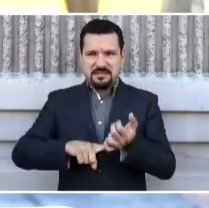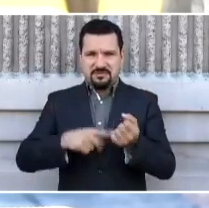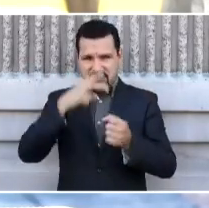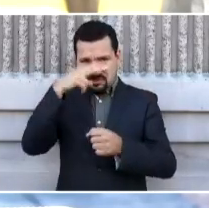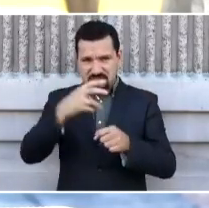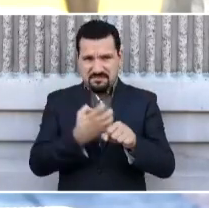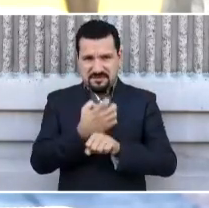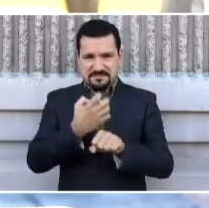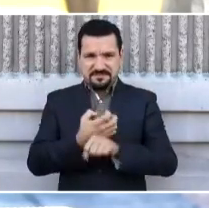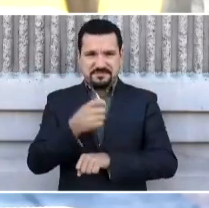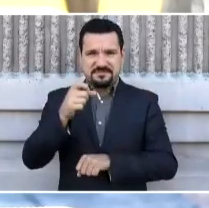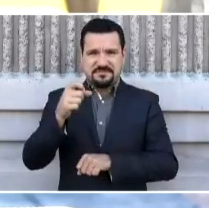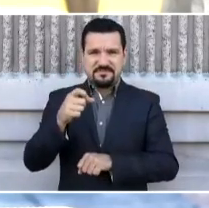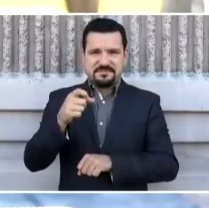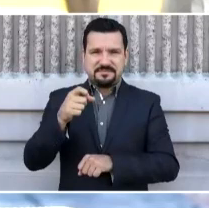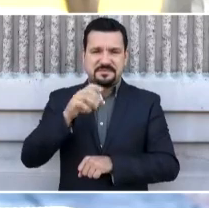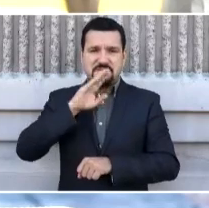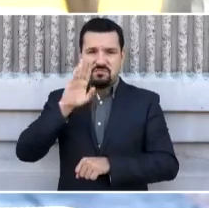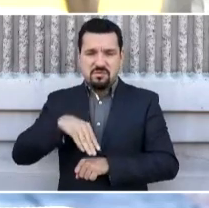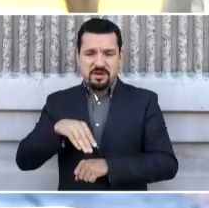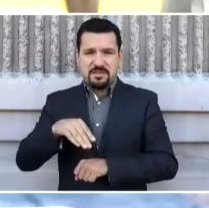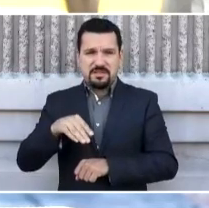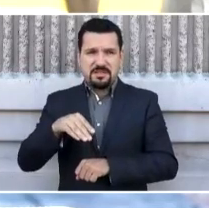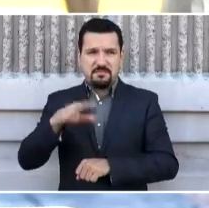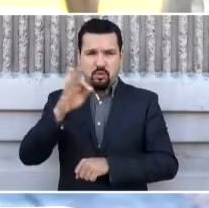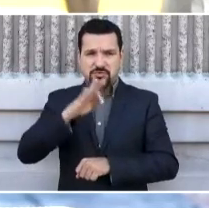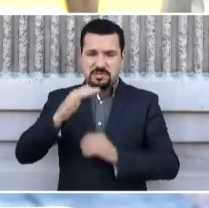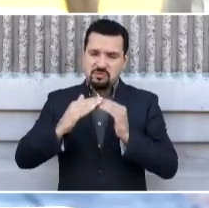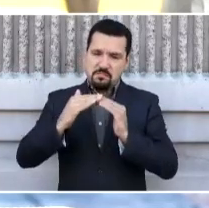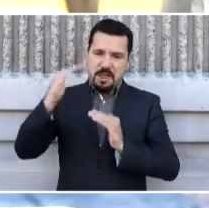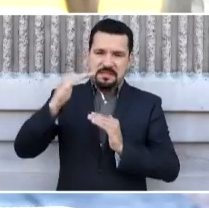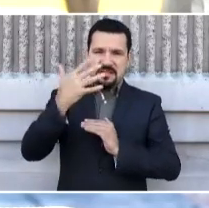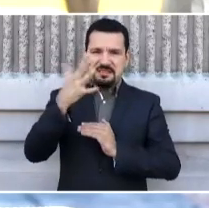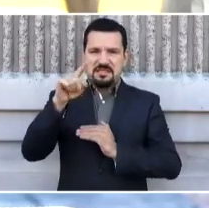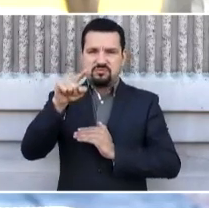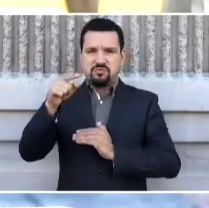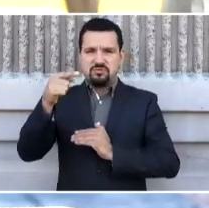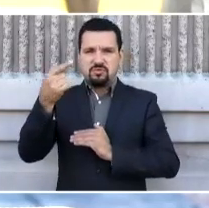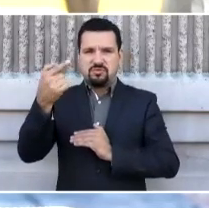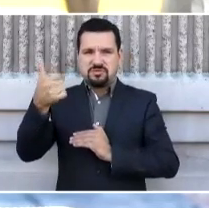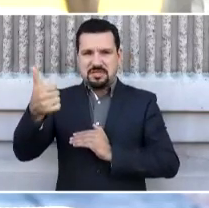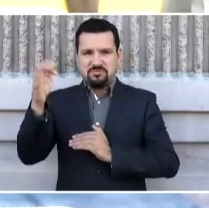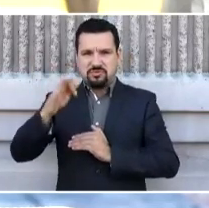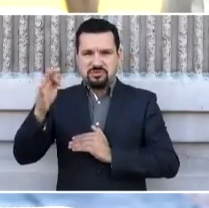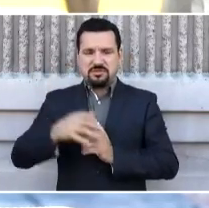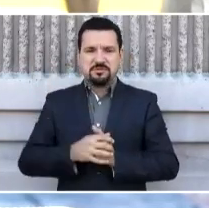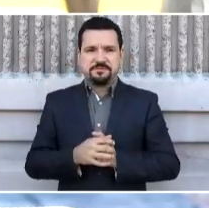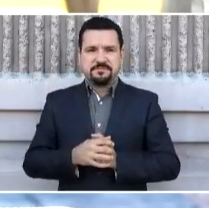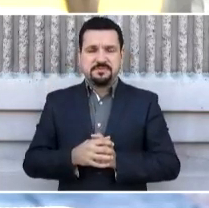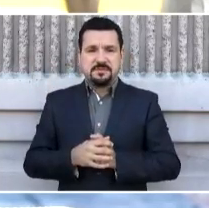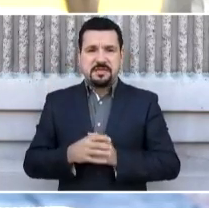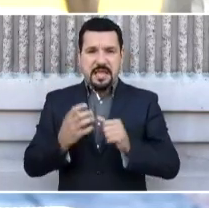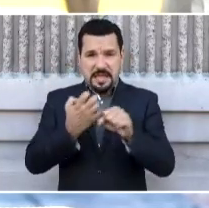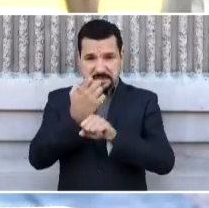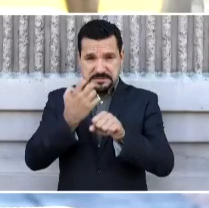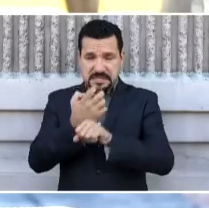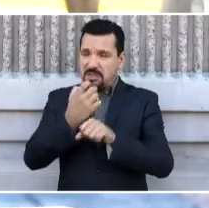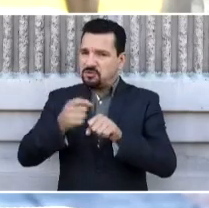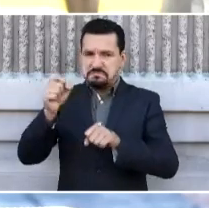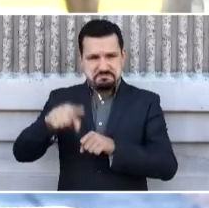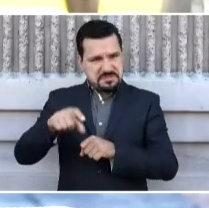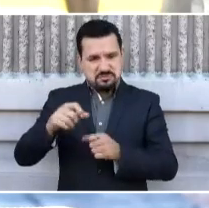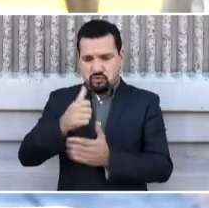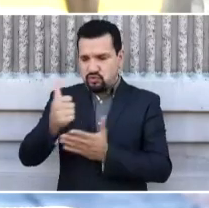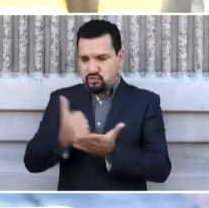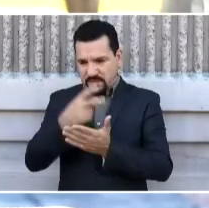se incrementó discretamente a 10.2%. No se mueven los estados con más carga de mortalidad, que son la Ciudad